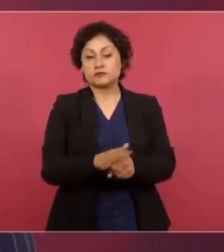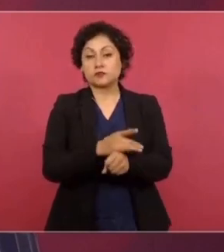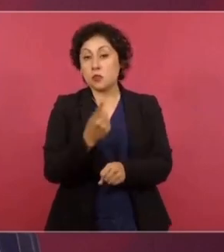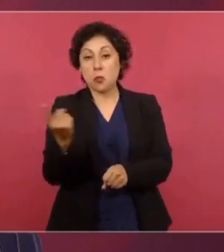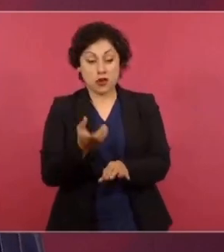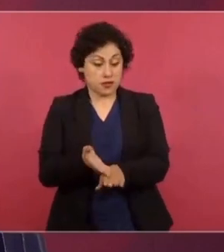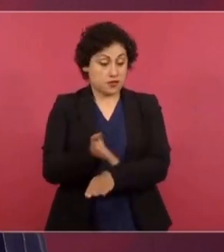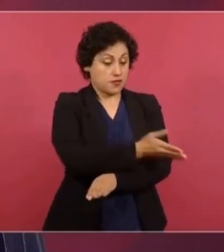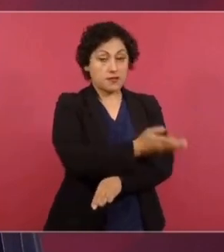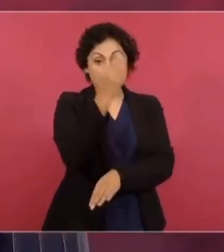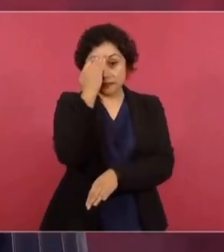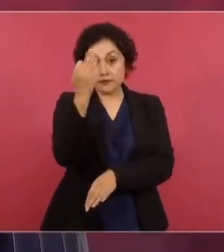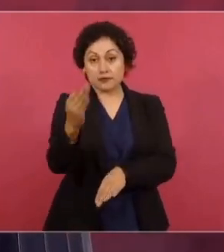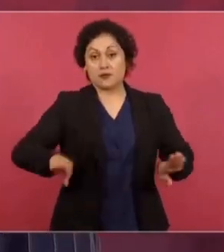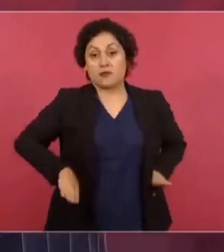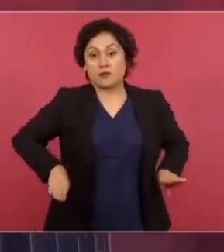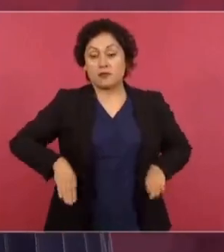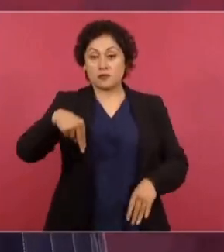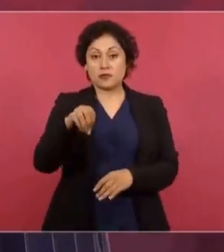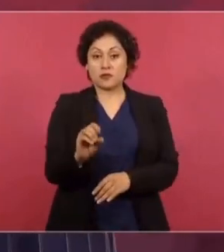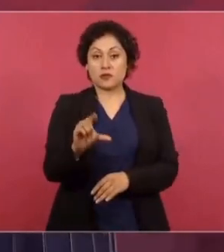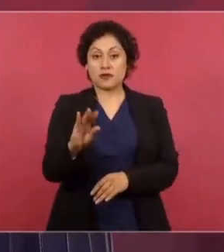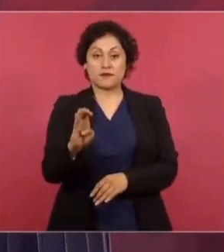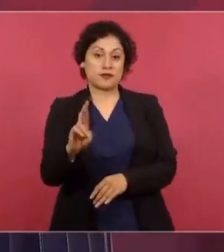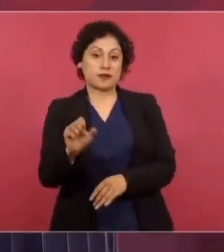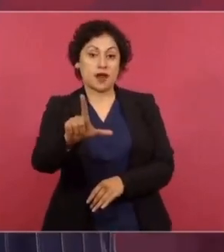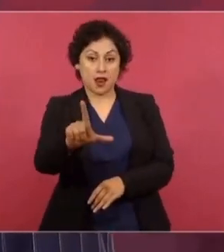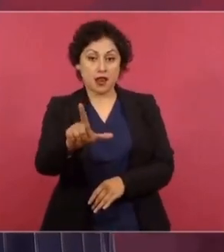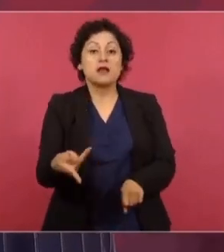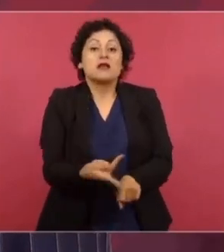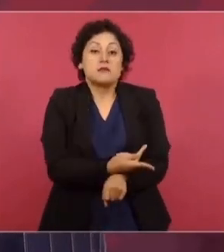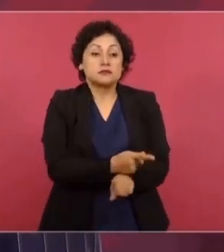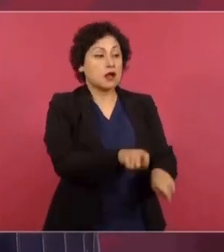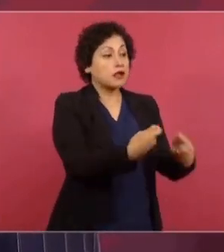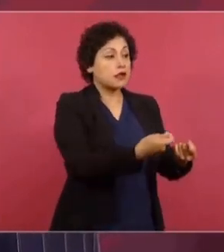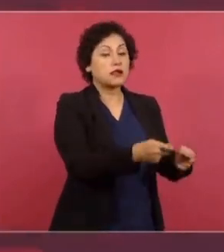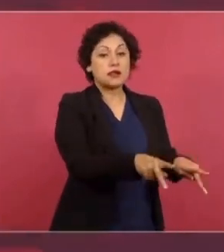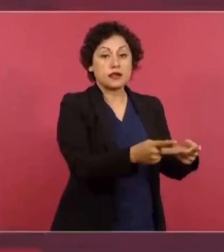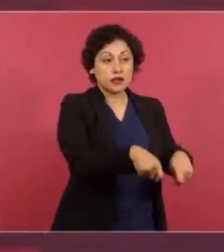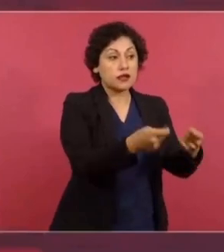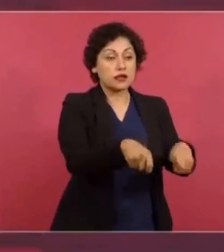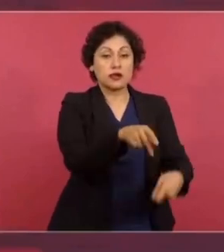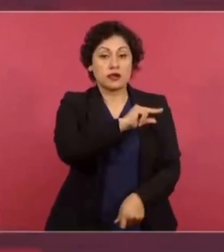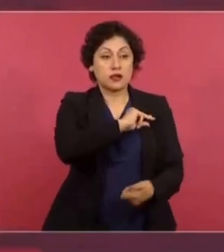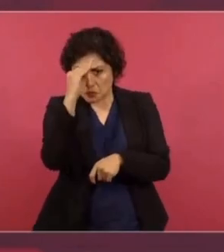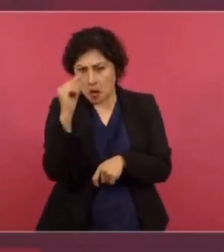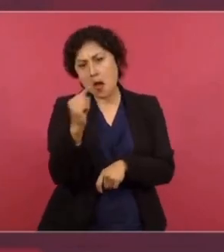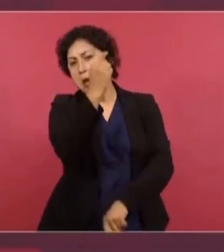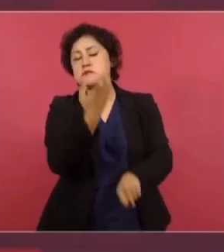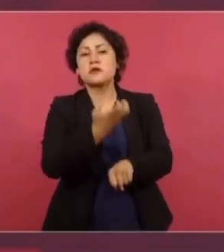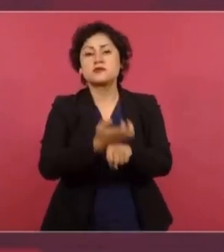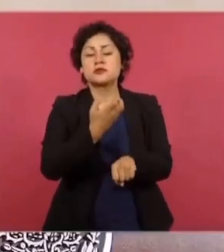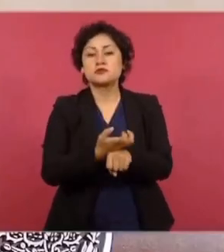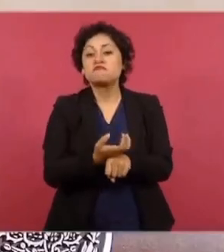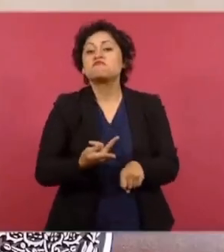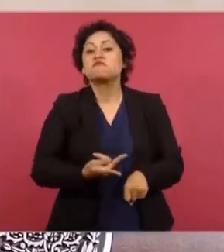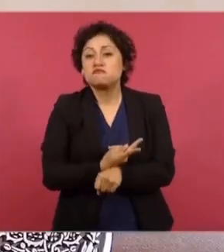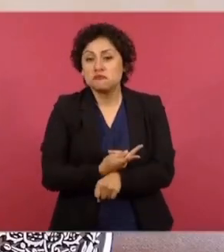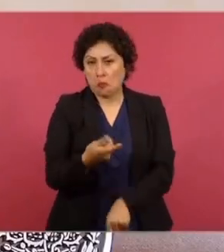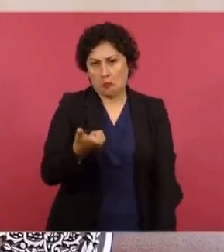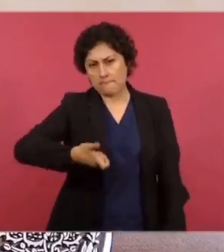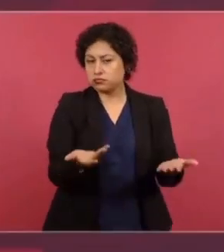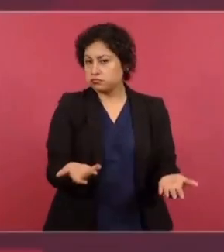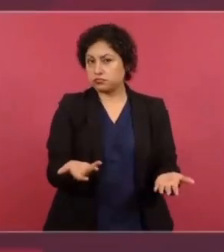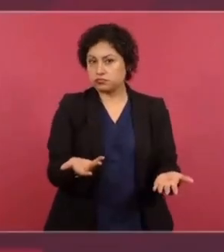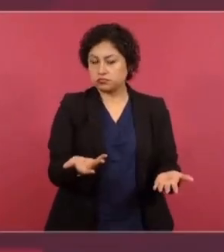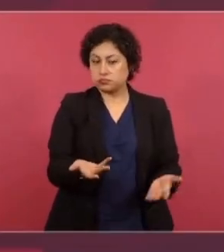llamado neoliberal, se privatizó todo. Imagínense lo que le cuesta la atención médica en Estados Unidos a la gente. O en cualquier país